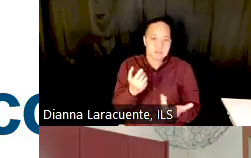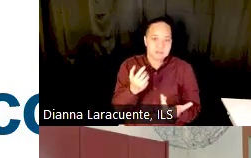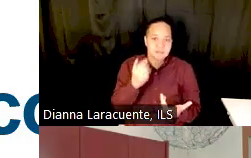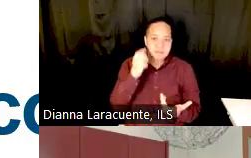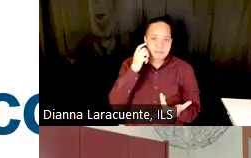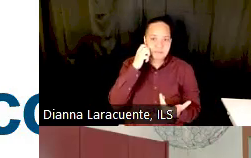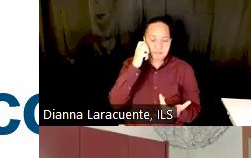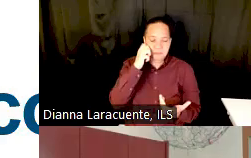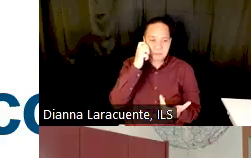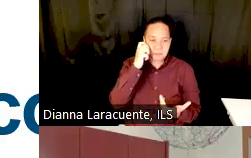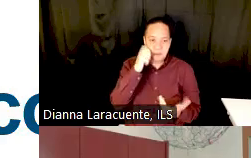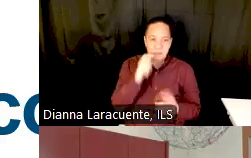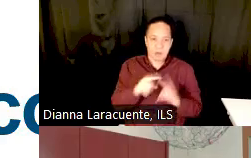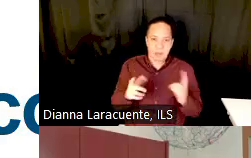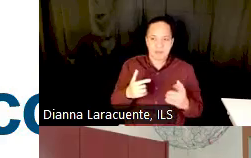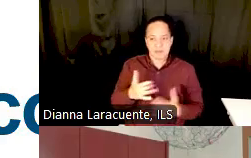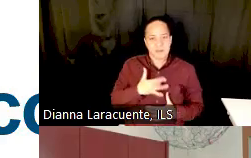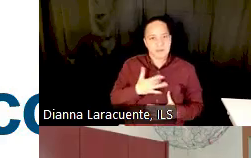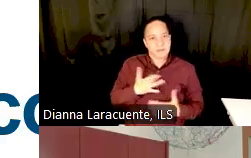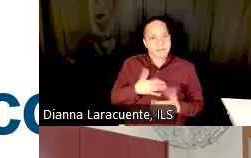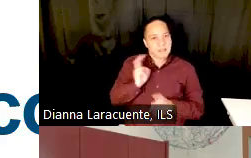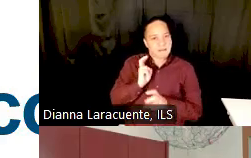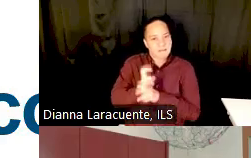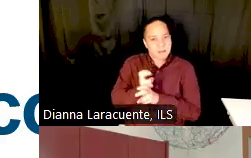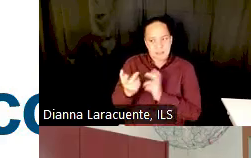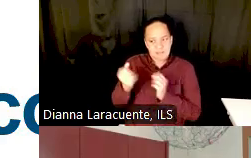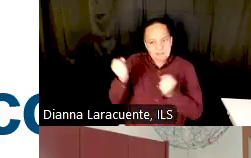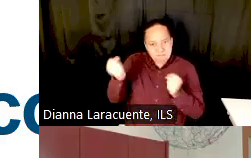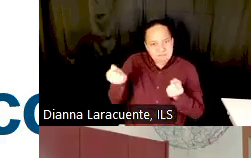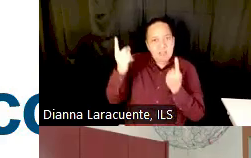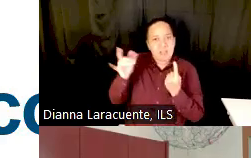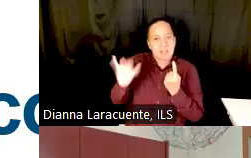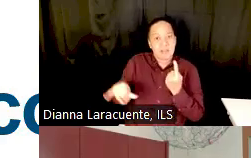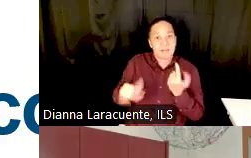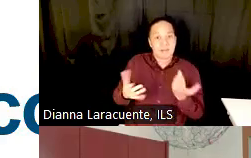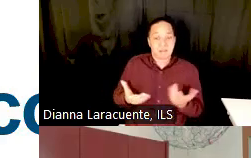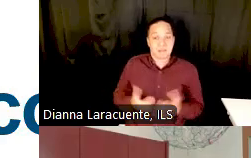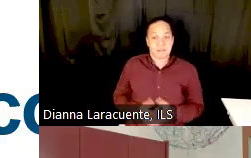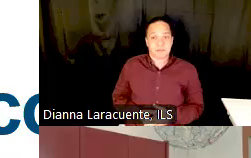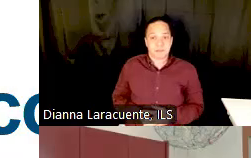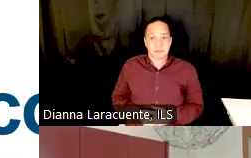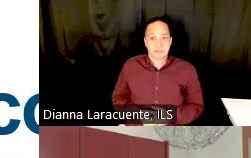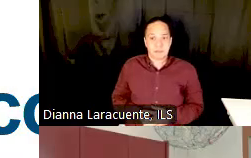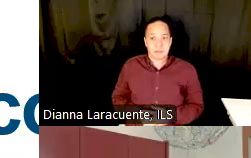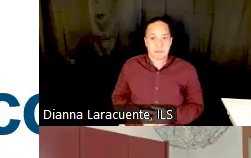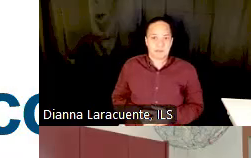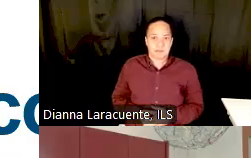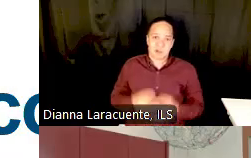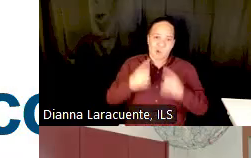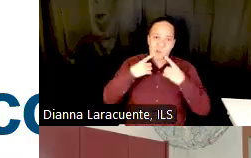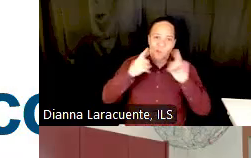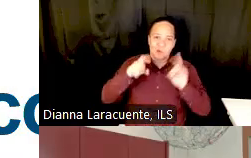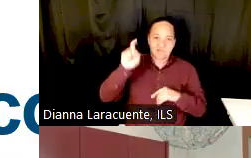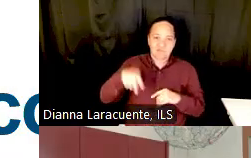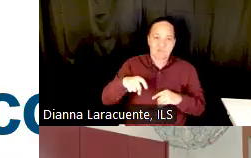genera coraje y emoción en uno, y es más difícil esa empatía, pero hay que lograrlo, hay que lograr eso,